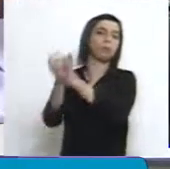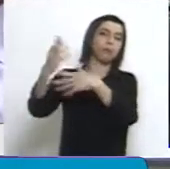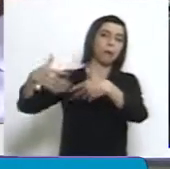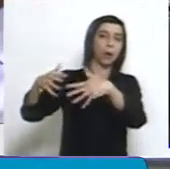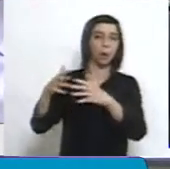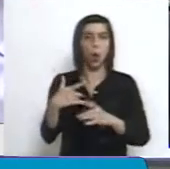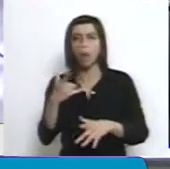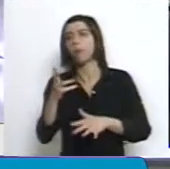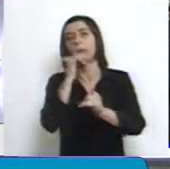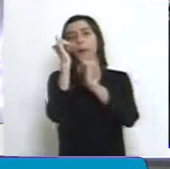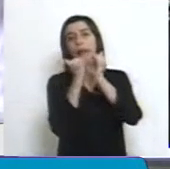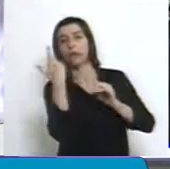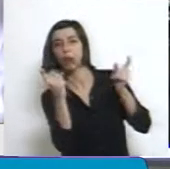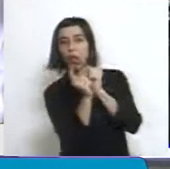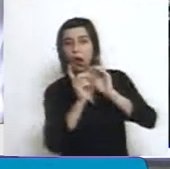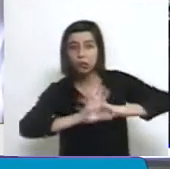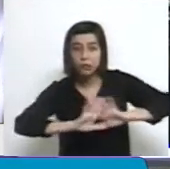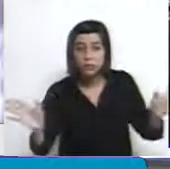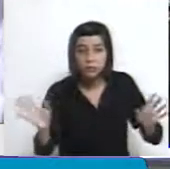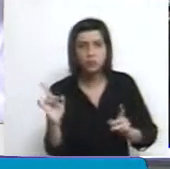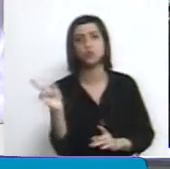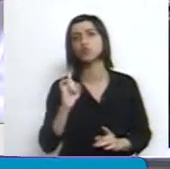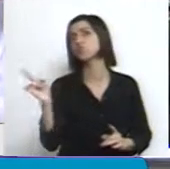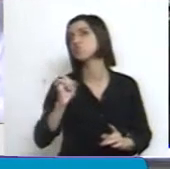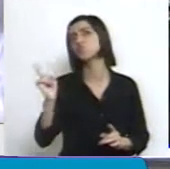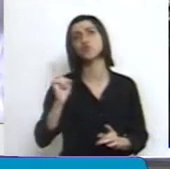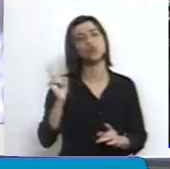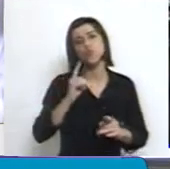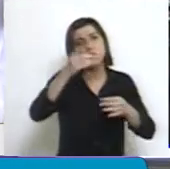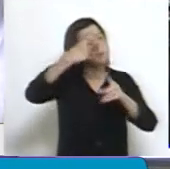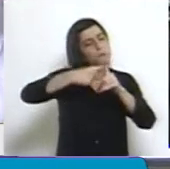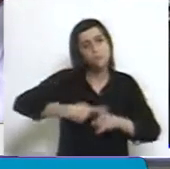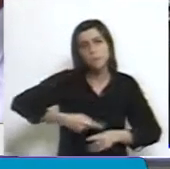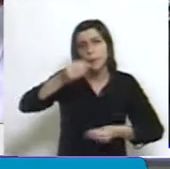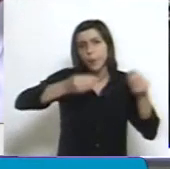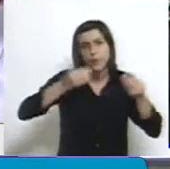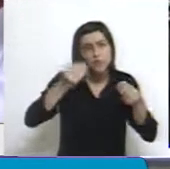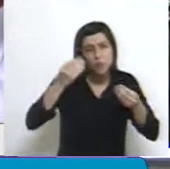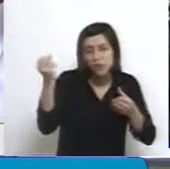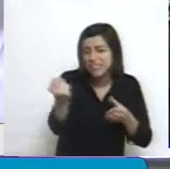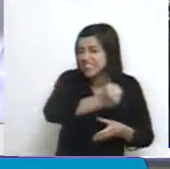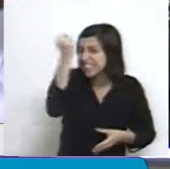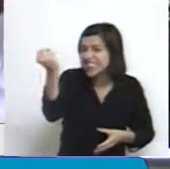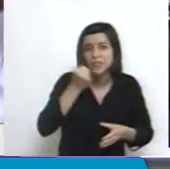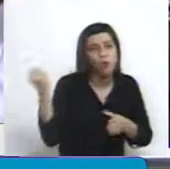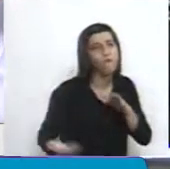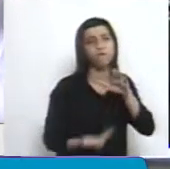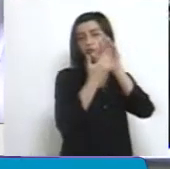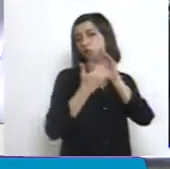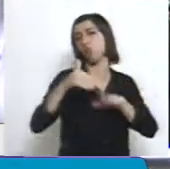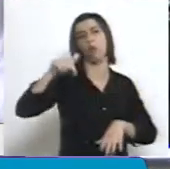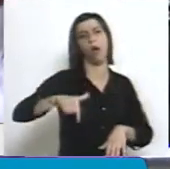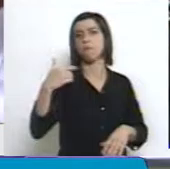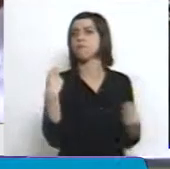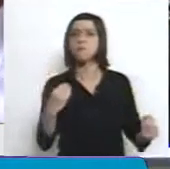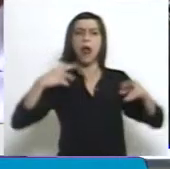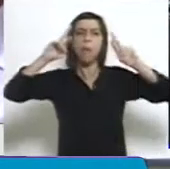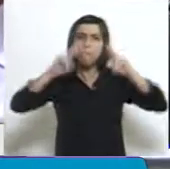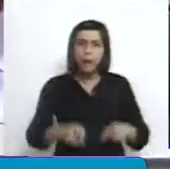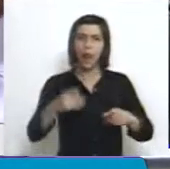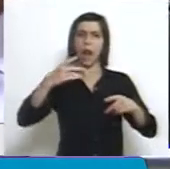explicarlo al Congreso de la Nación. Es mucho más que eso. Es un instrumento político fundamental para la